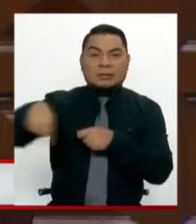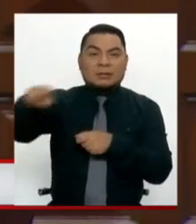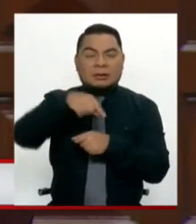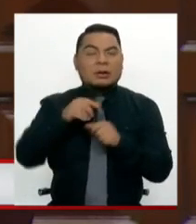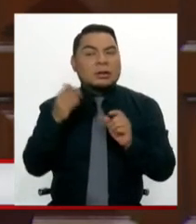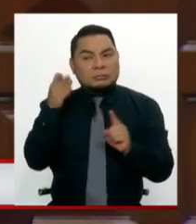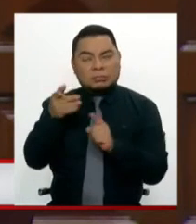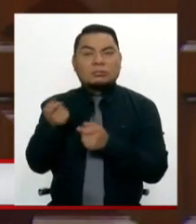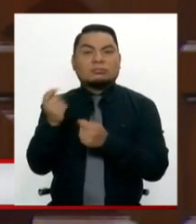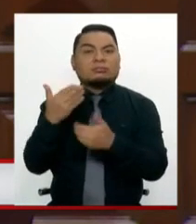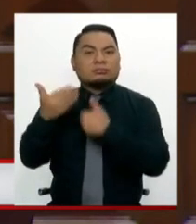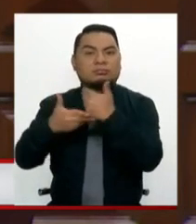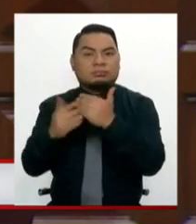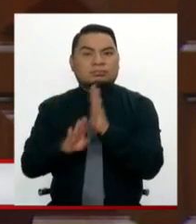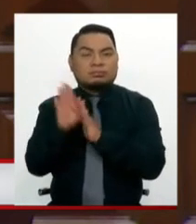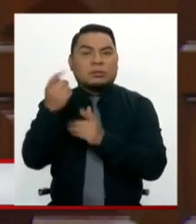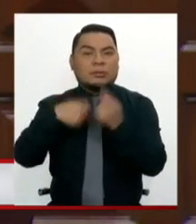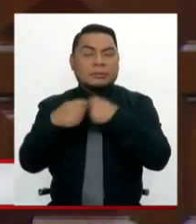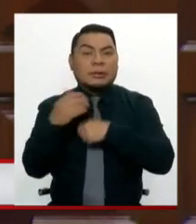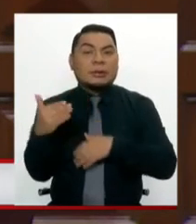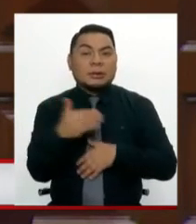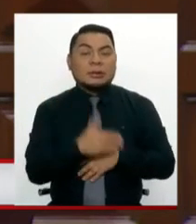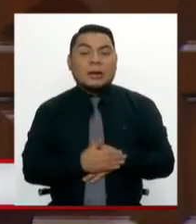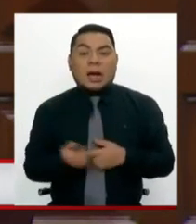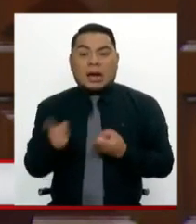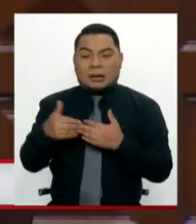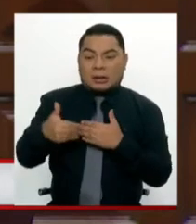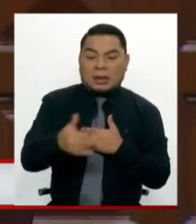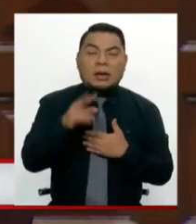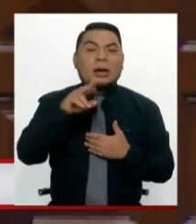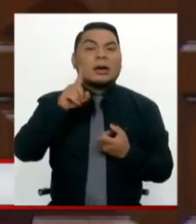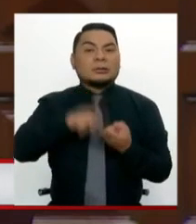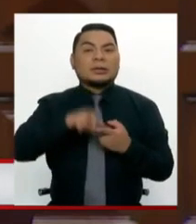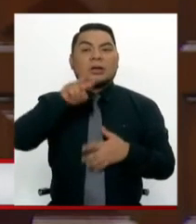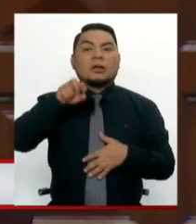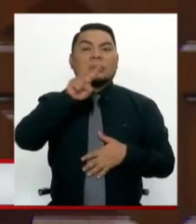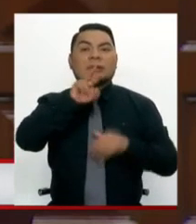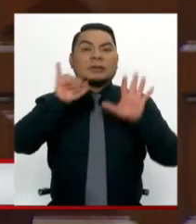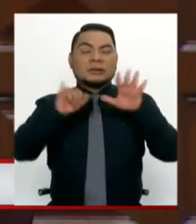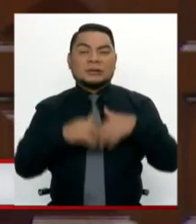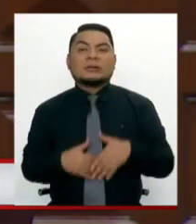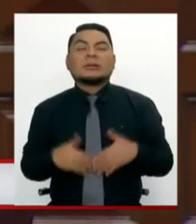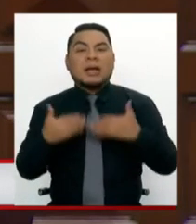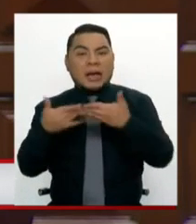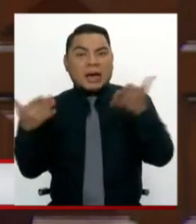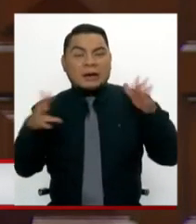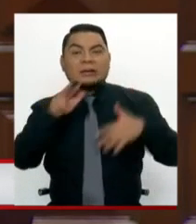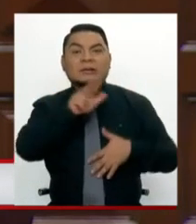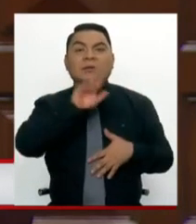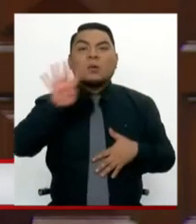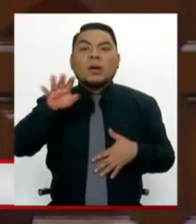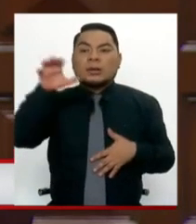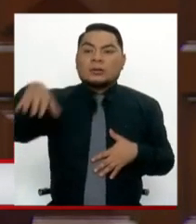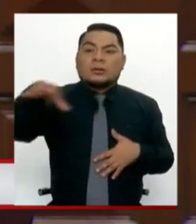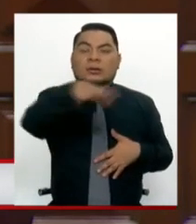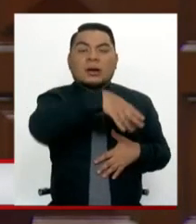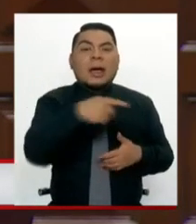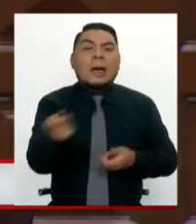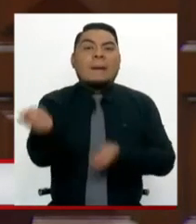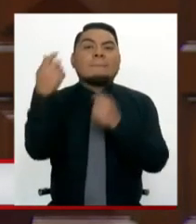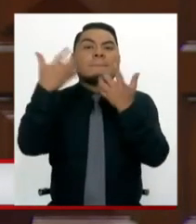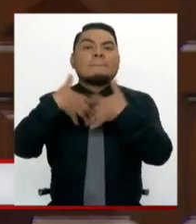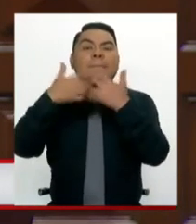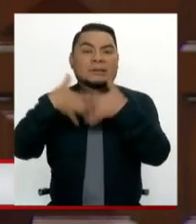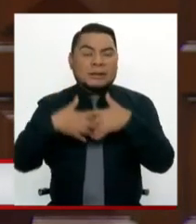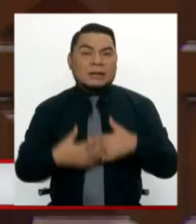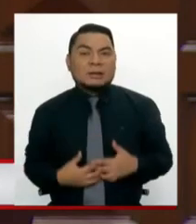de manera directa. Al 2026 se habilitarán 34 infraestructuras pesqueras, artesanales y